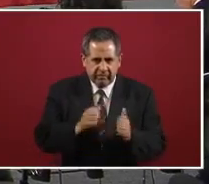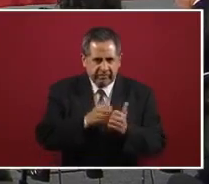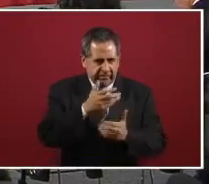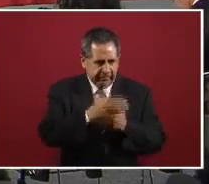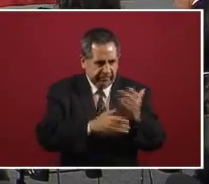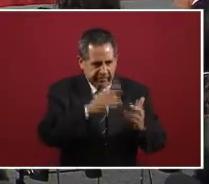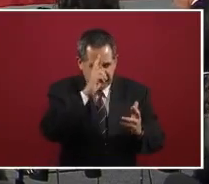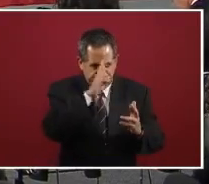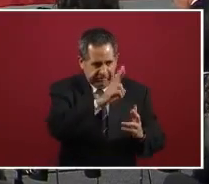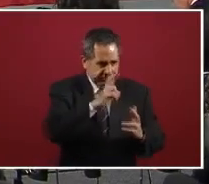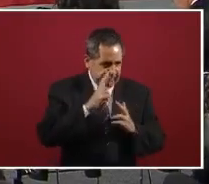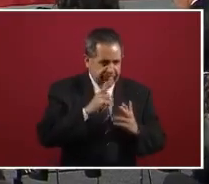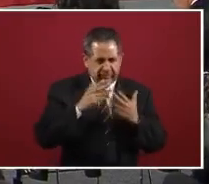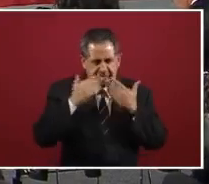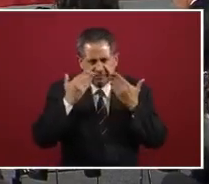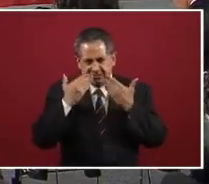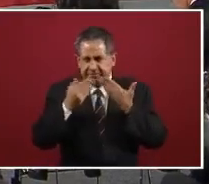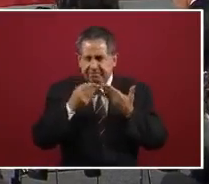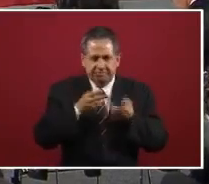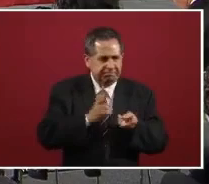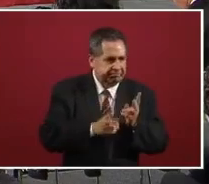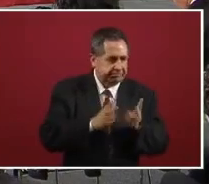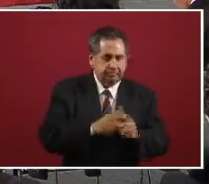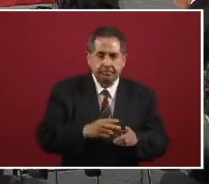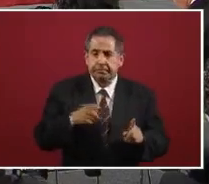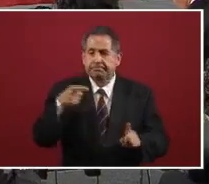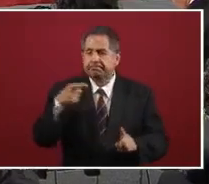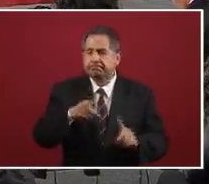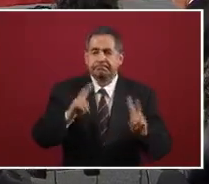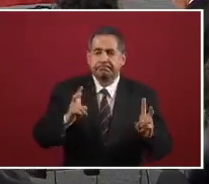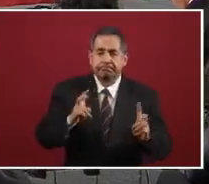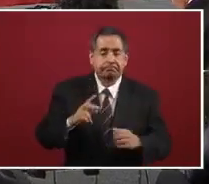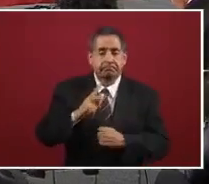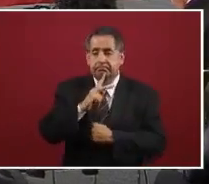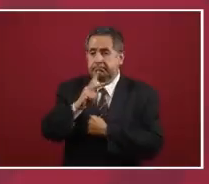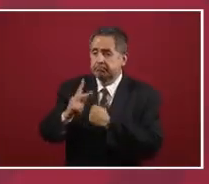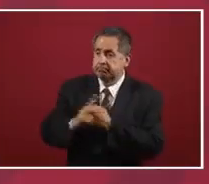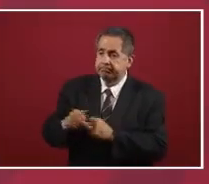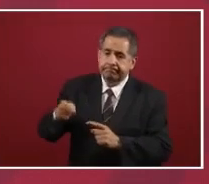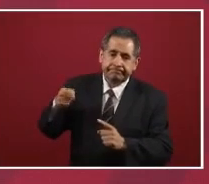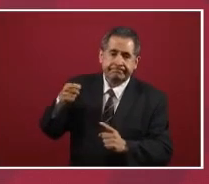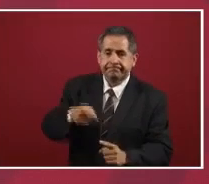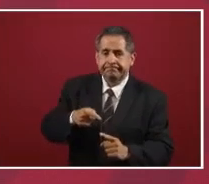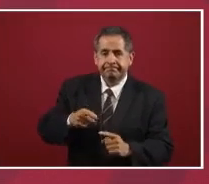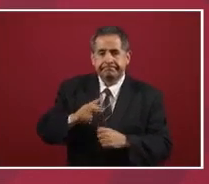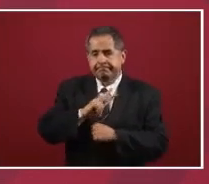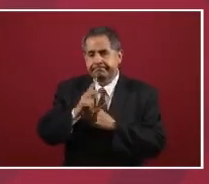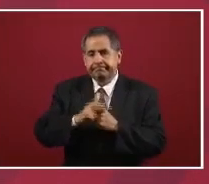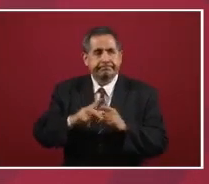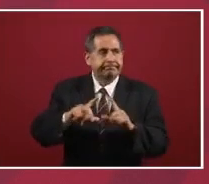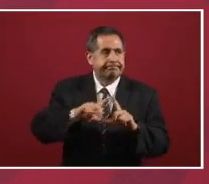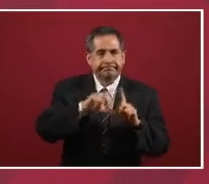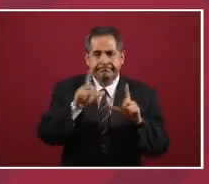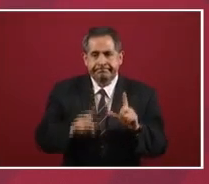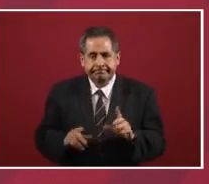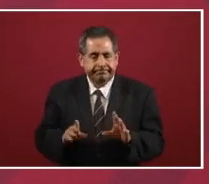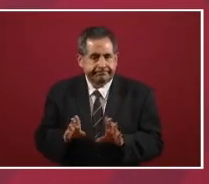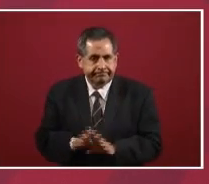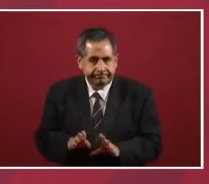respetuoso, agradable. ¿Y de qué se habló? Del país y de cómo